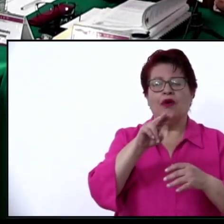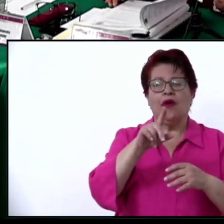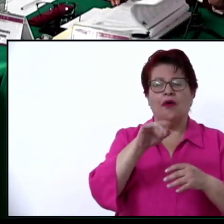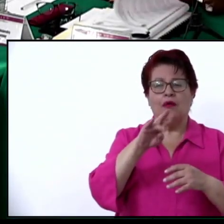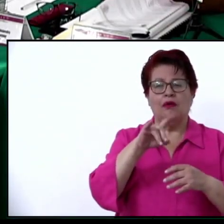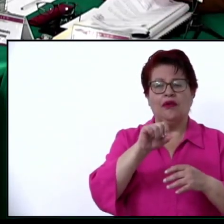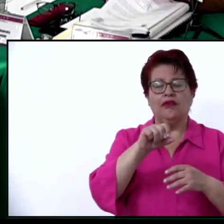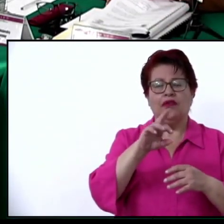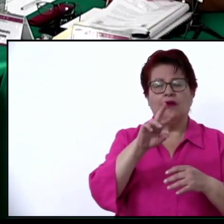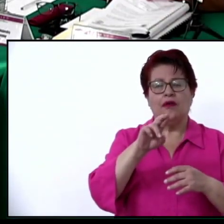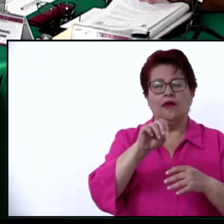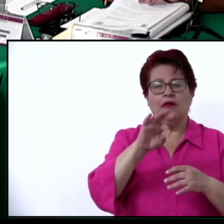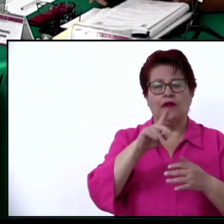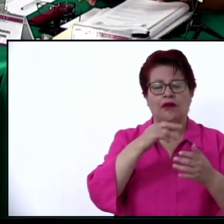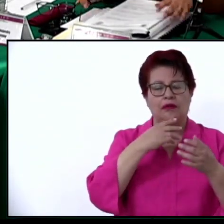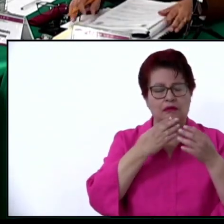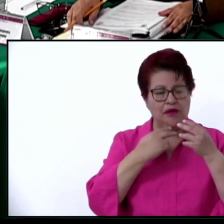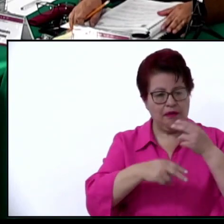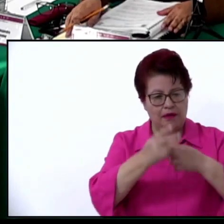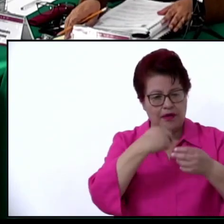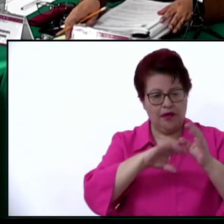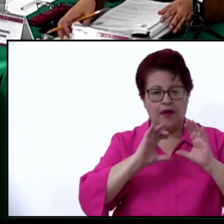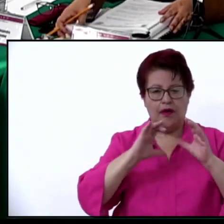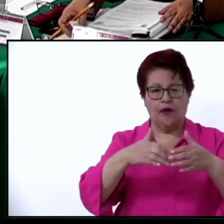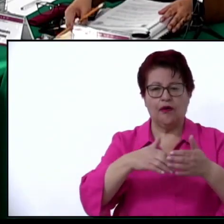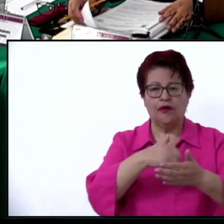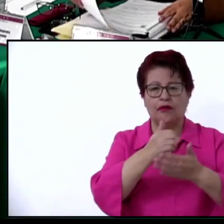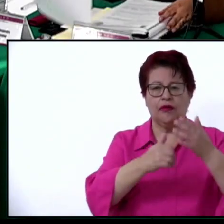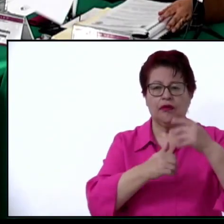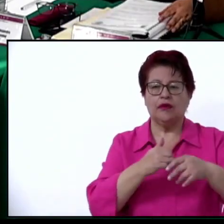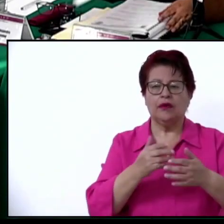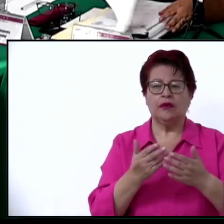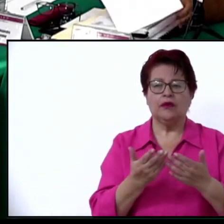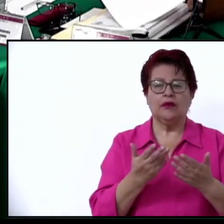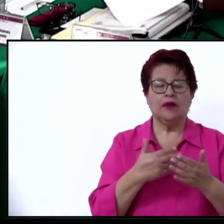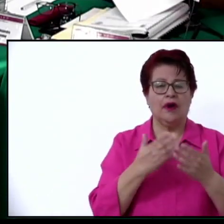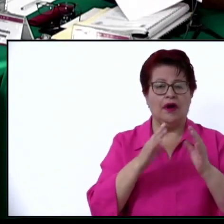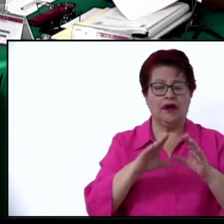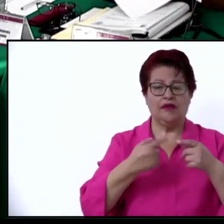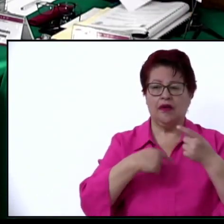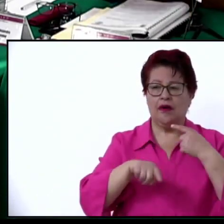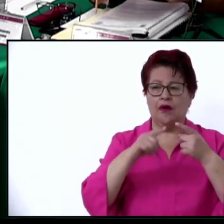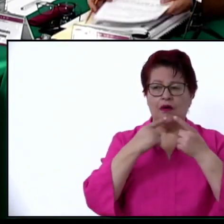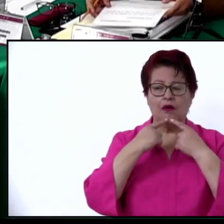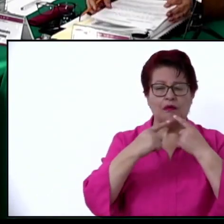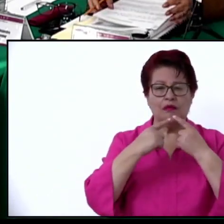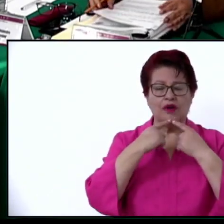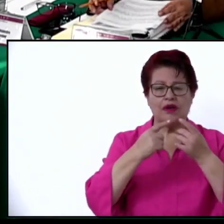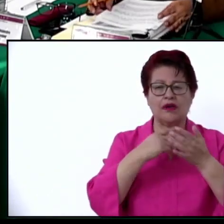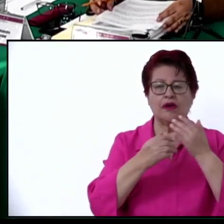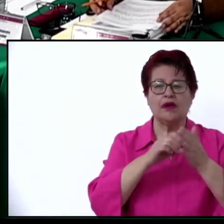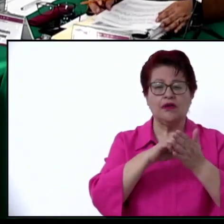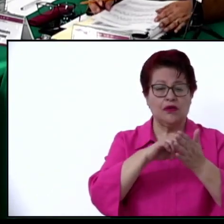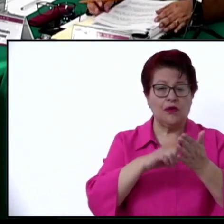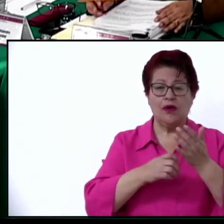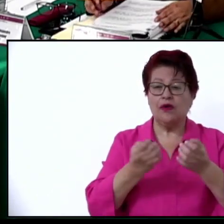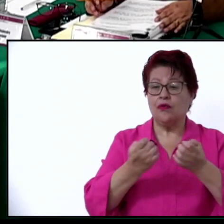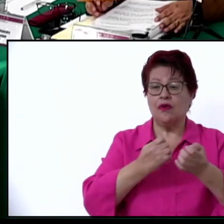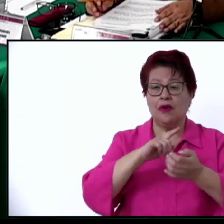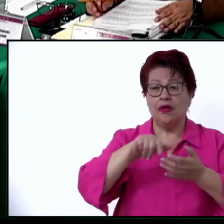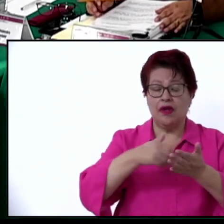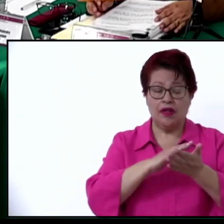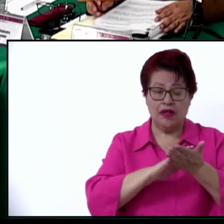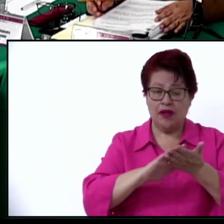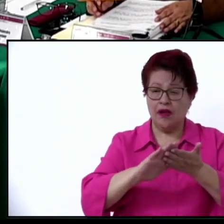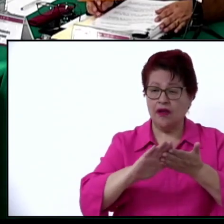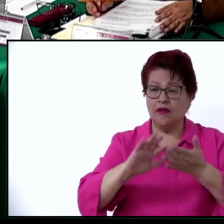de León, sea usted bienvenido al Congreso de la Ciudad de México a esta comparecencia que es un ejercicio de transparencia